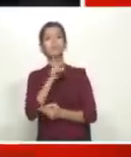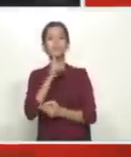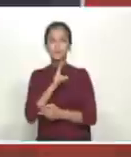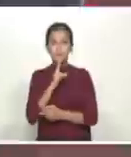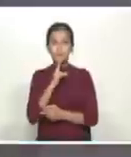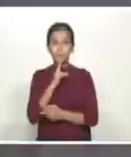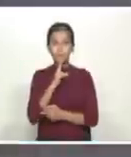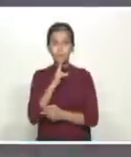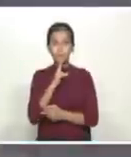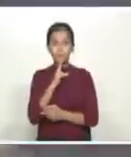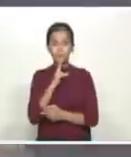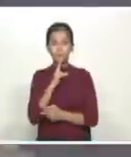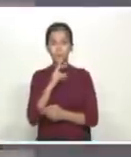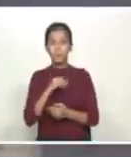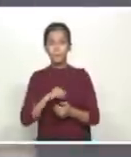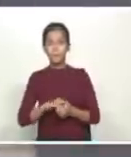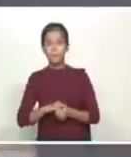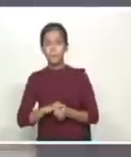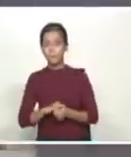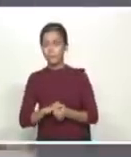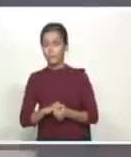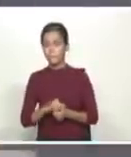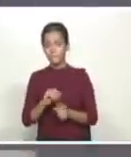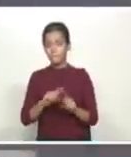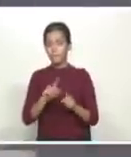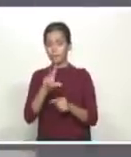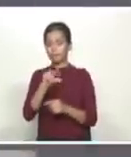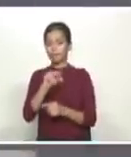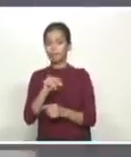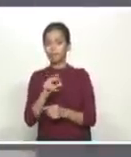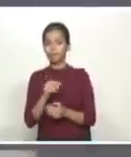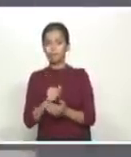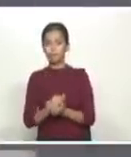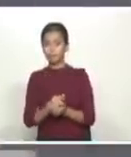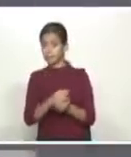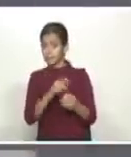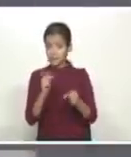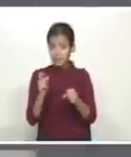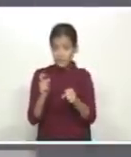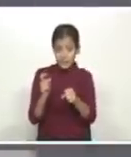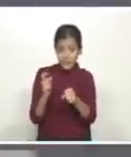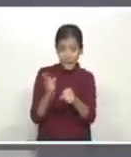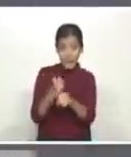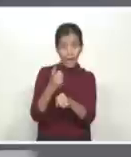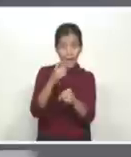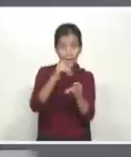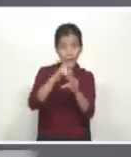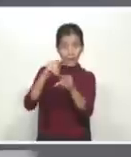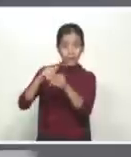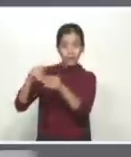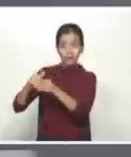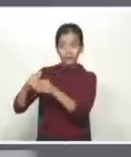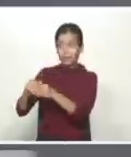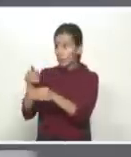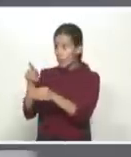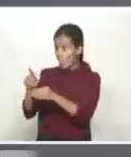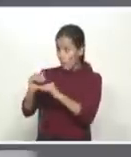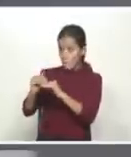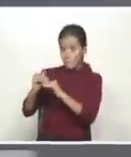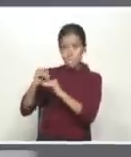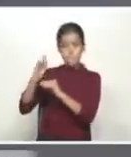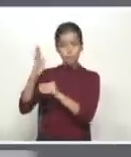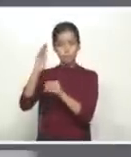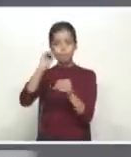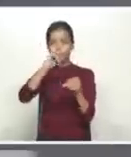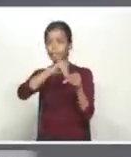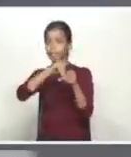Honduras ya estuviera desarrollado. Pero no es así. Se ganaron las elecciones. Se sacó la cabeza de la dictadura, pero Héctor lo dijo.